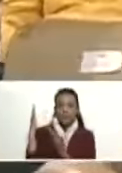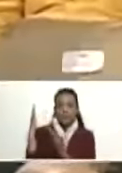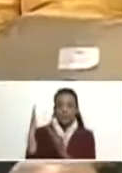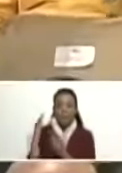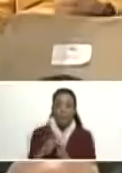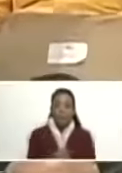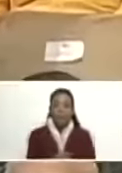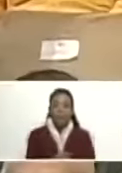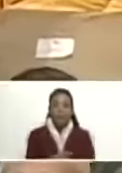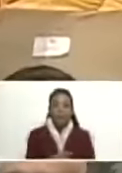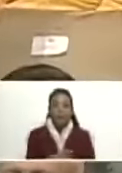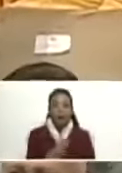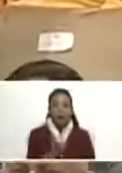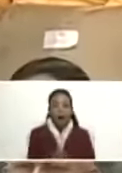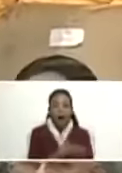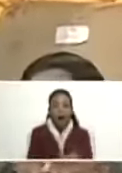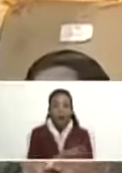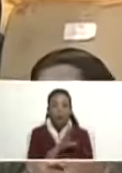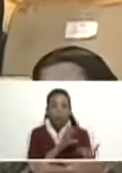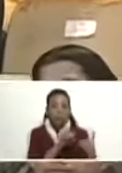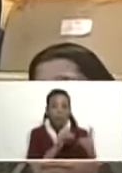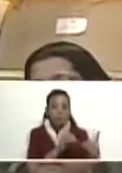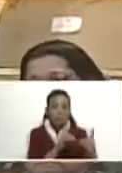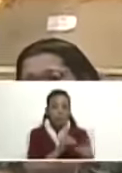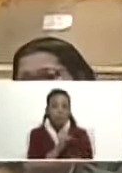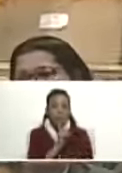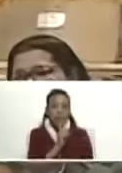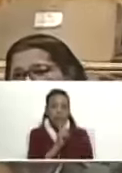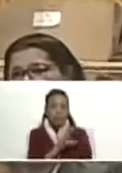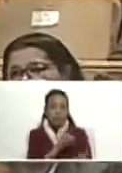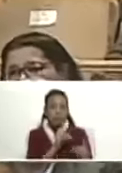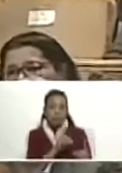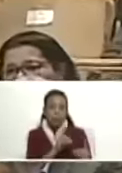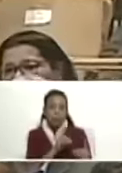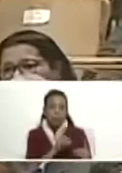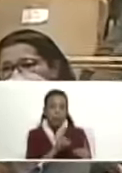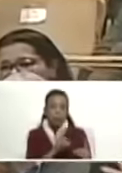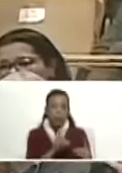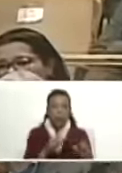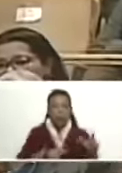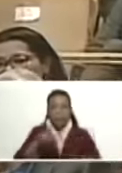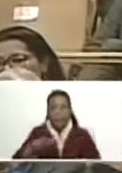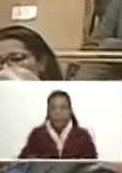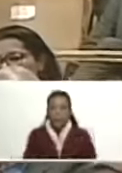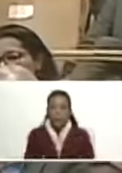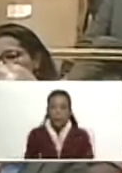Recuerdo que hubo un gran debate, se agitaron las calles.